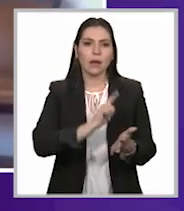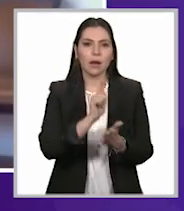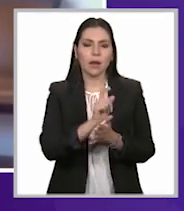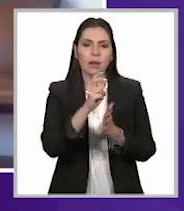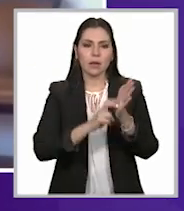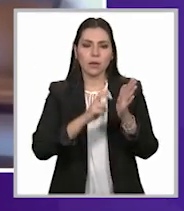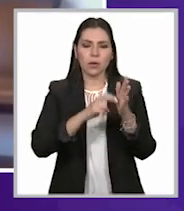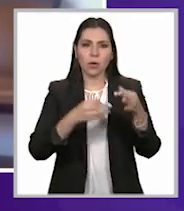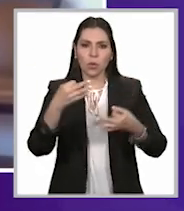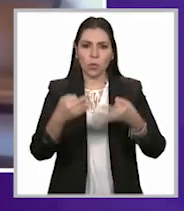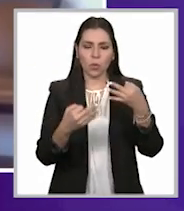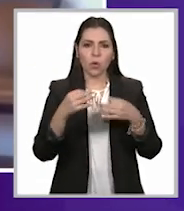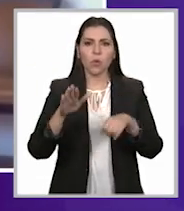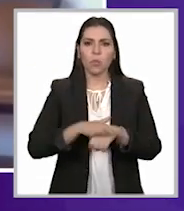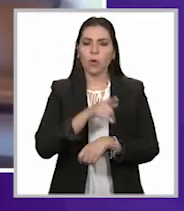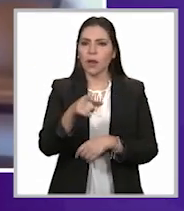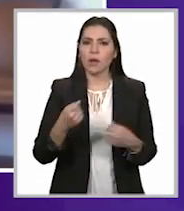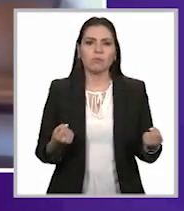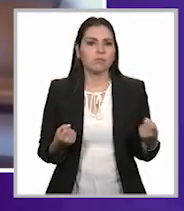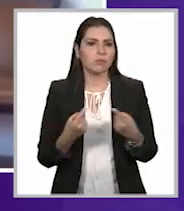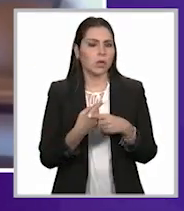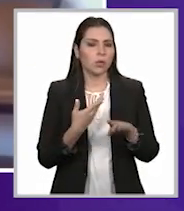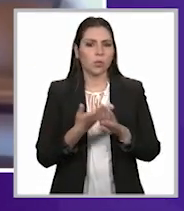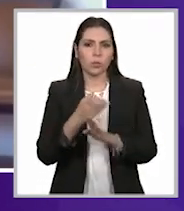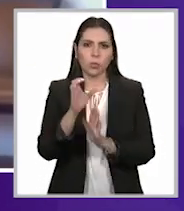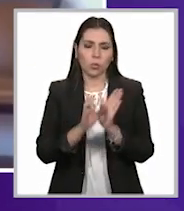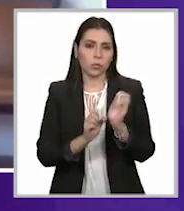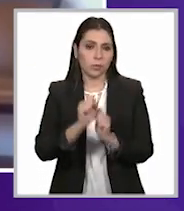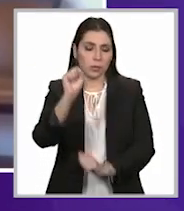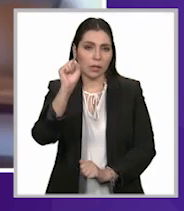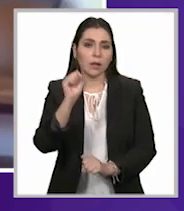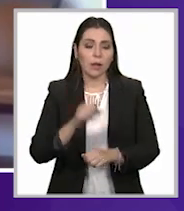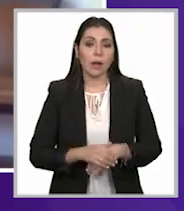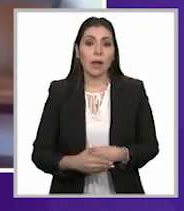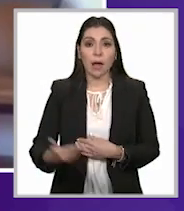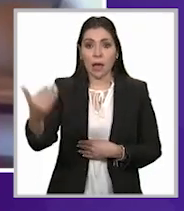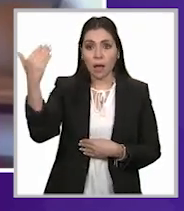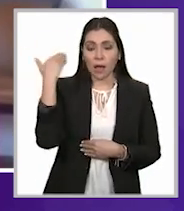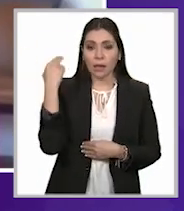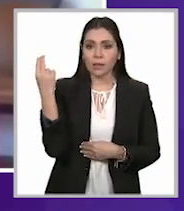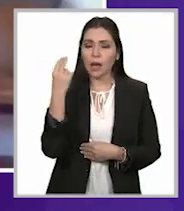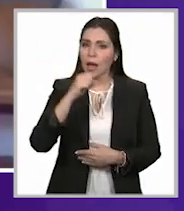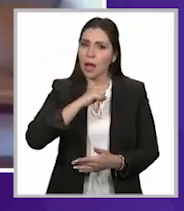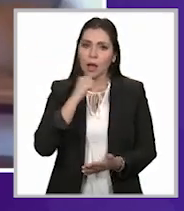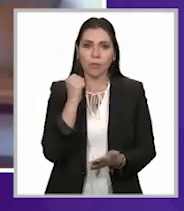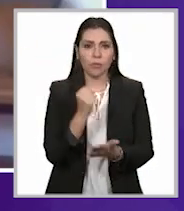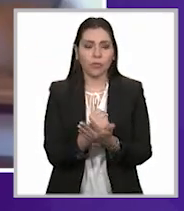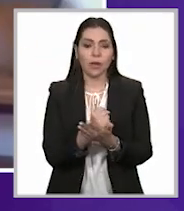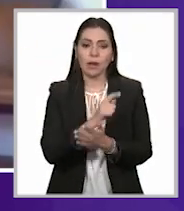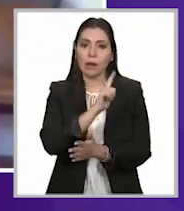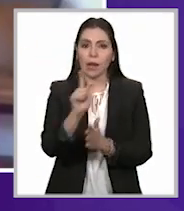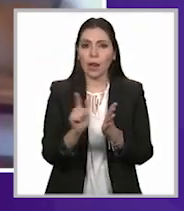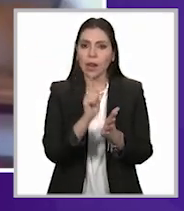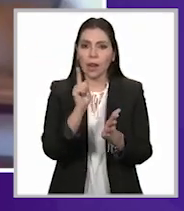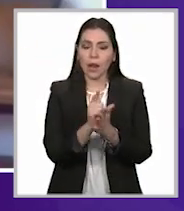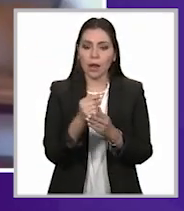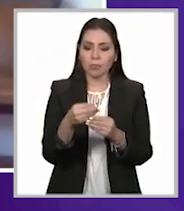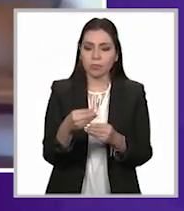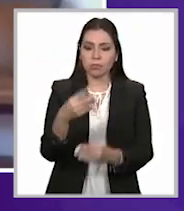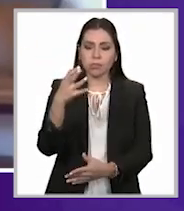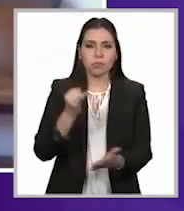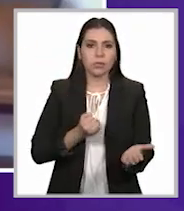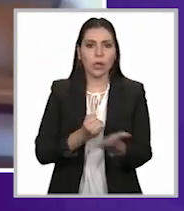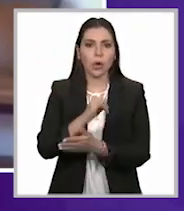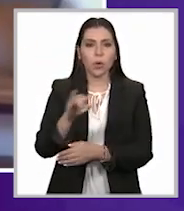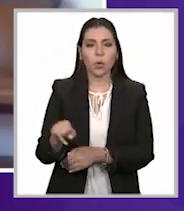de generar una declaratoria de inconstitucionalidad. Antes, pues se necesitaba que hubiera jurisprudencia y jurisprudencia